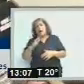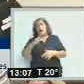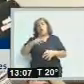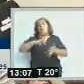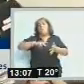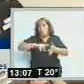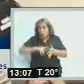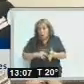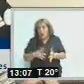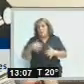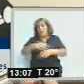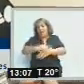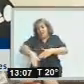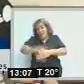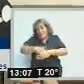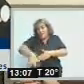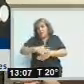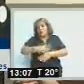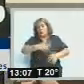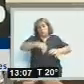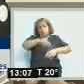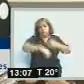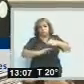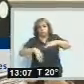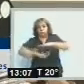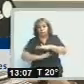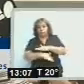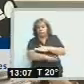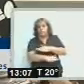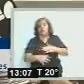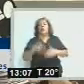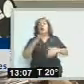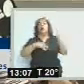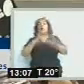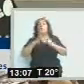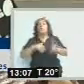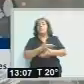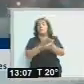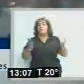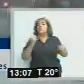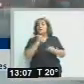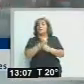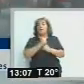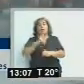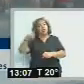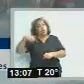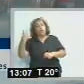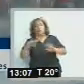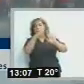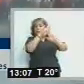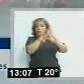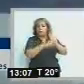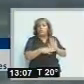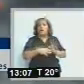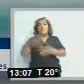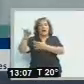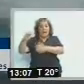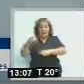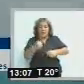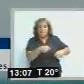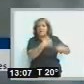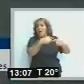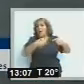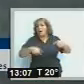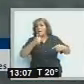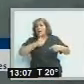hay que esperar que finalice para que la respuesta de Obras Públicas, que ya está actuando a través de otro protocolo de limpieza de boca tormenta, ¿sí?, pueda